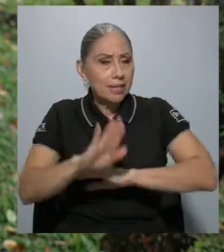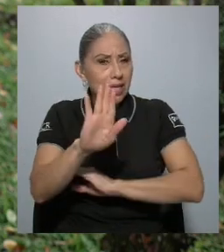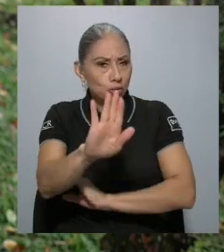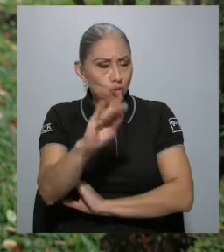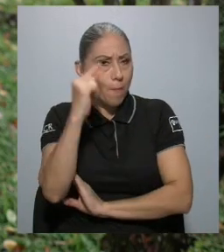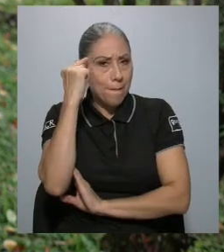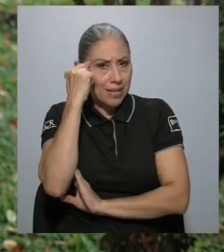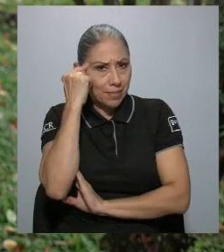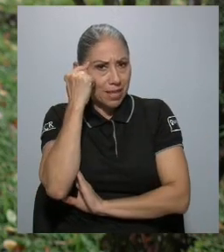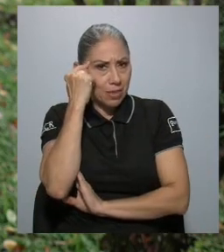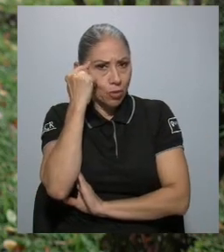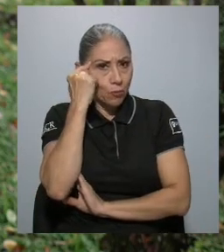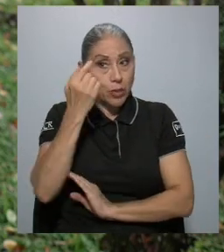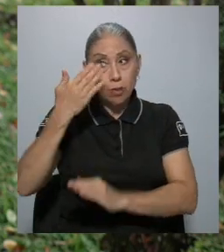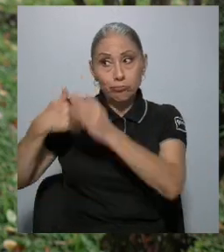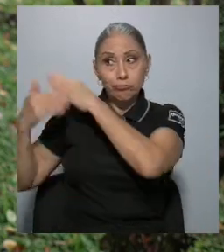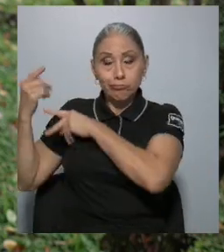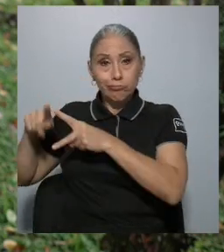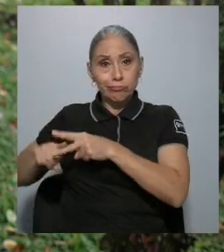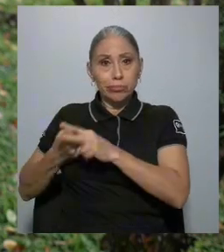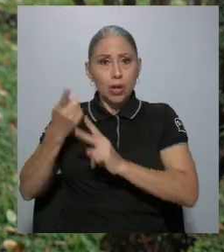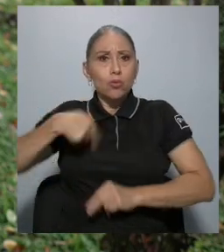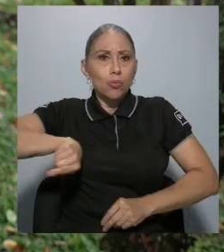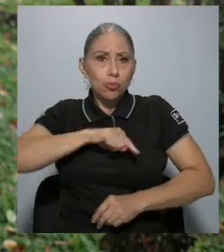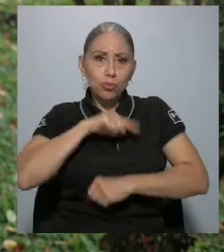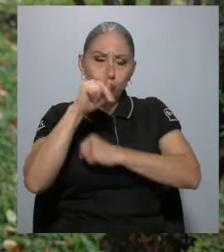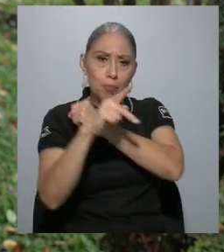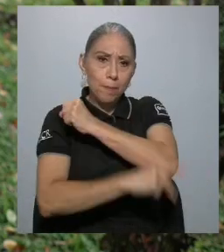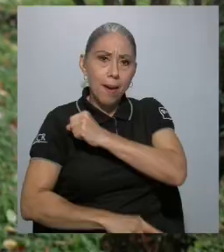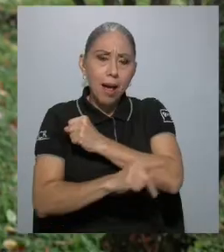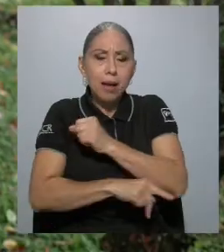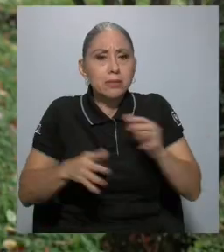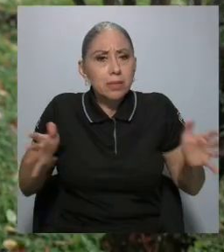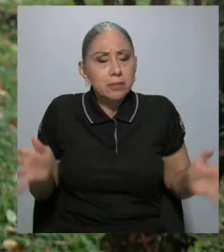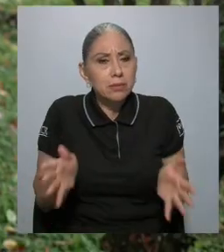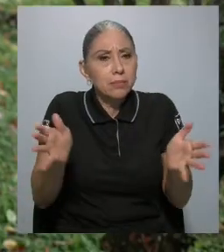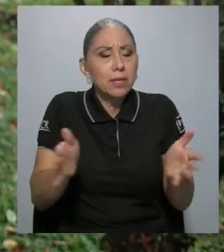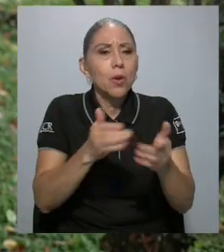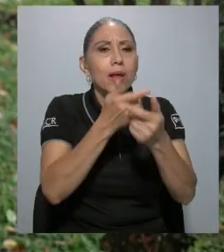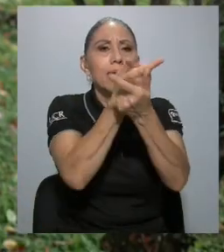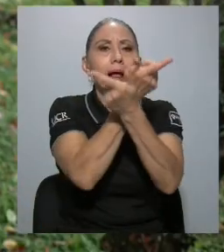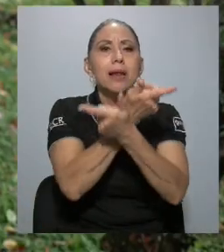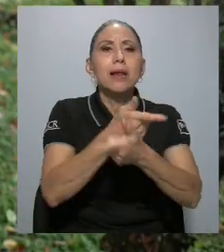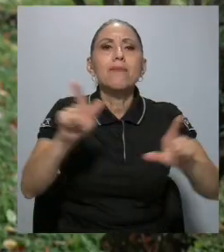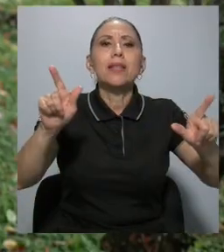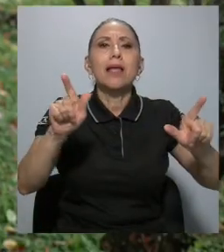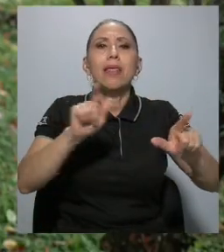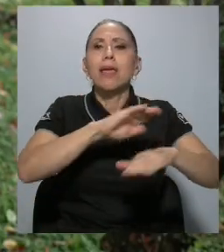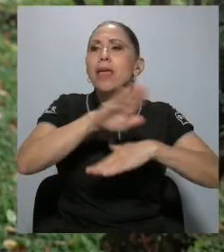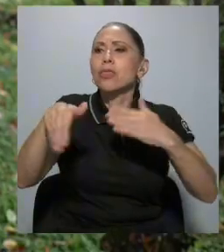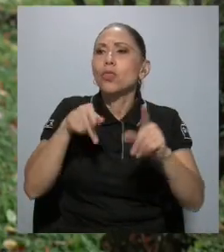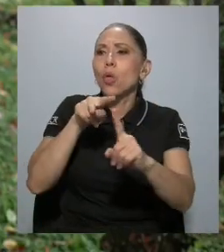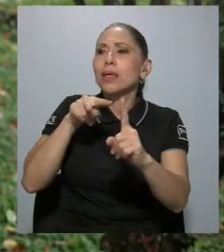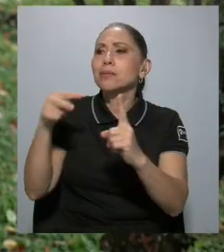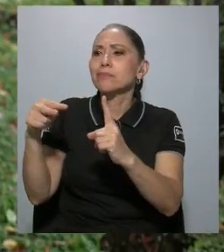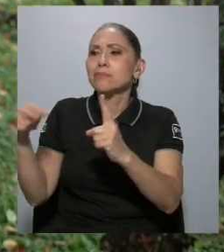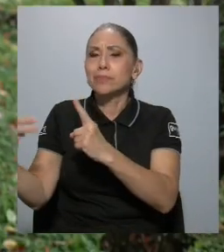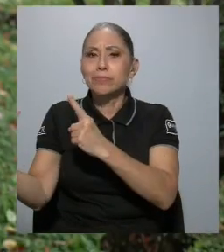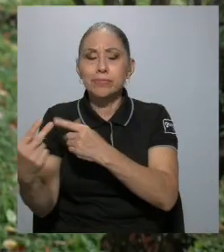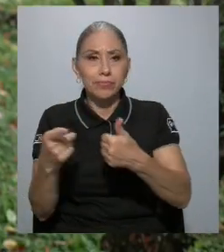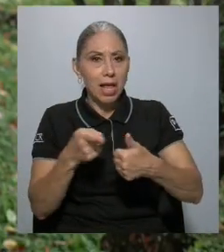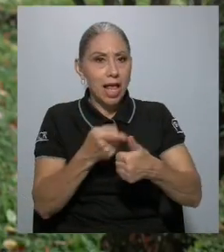su pensamiento, de modo que fuimos, en los orígenes, una nación que se inspiró en la libertad, y en todas sus